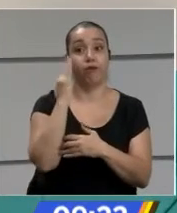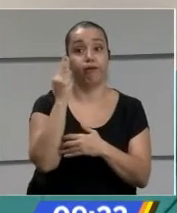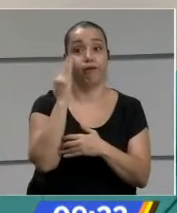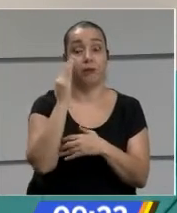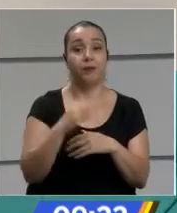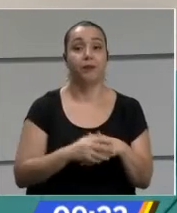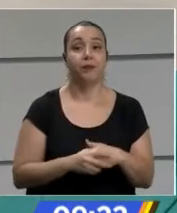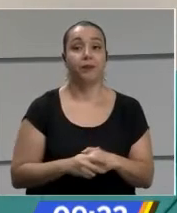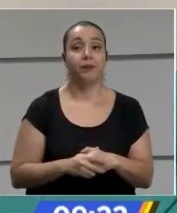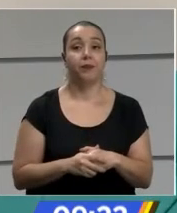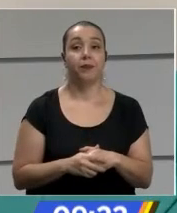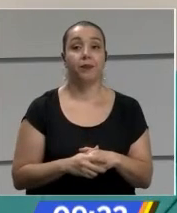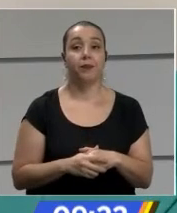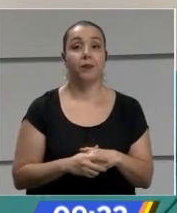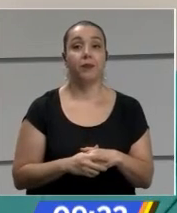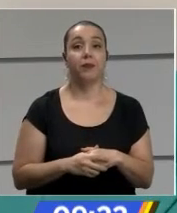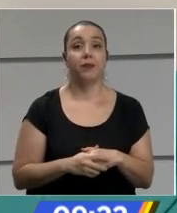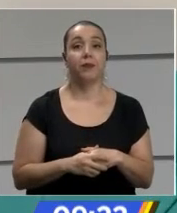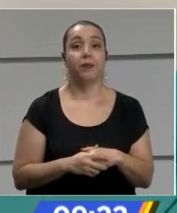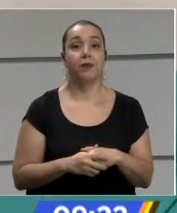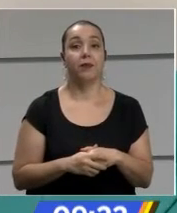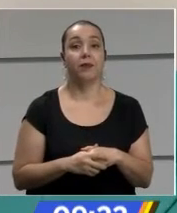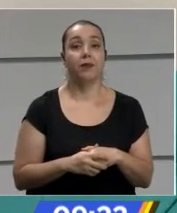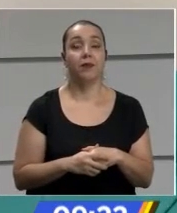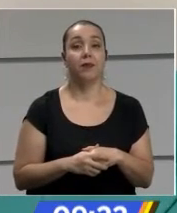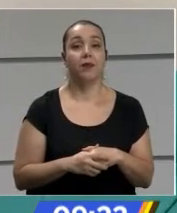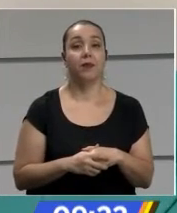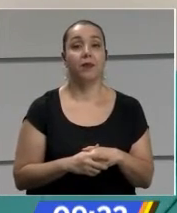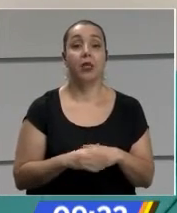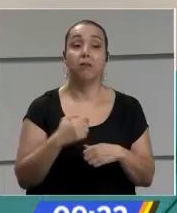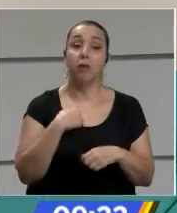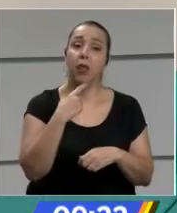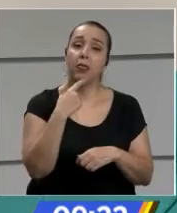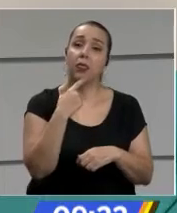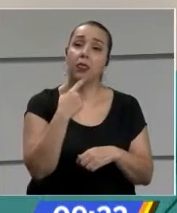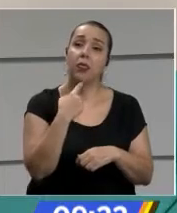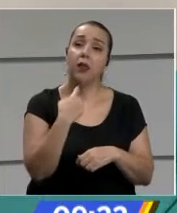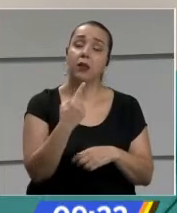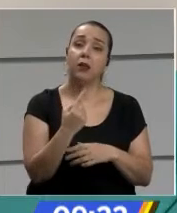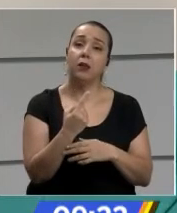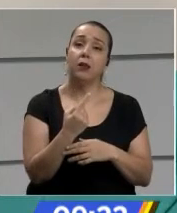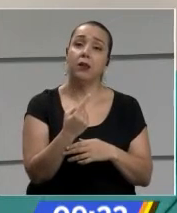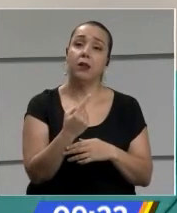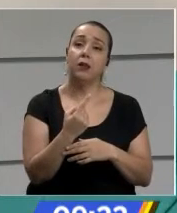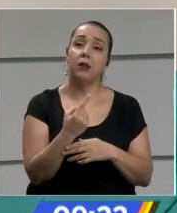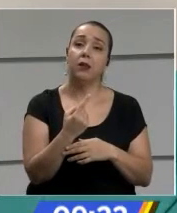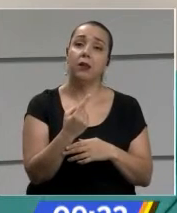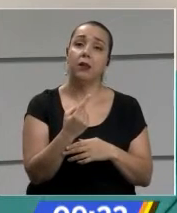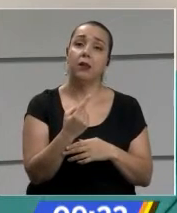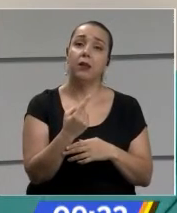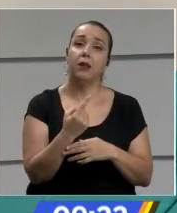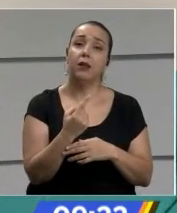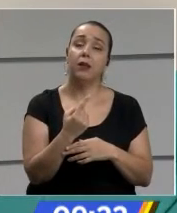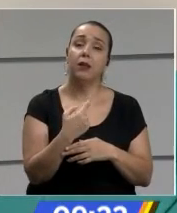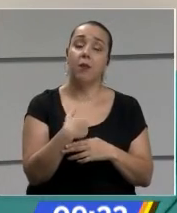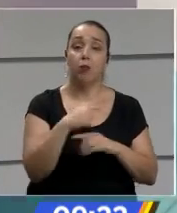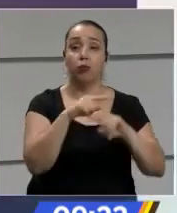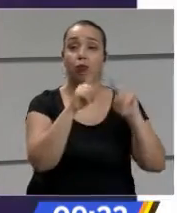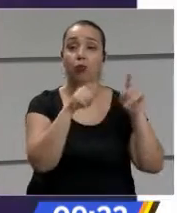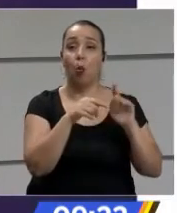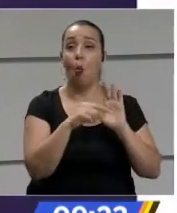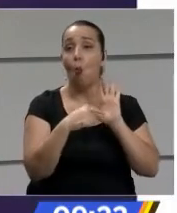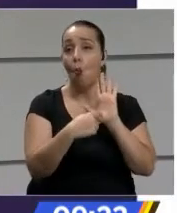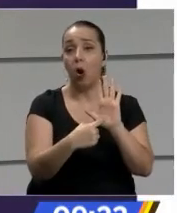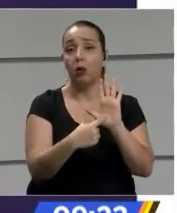sabiduría. Perfecto. Tenemos, Arezzo nos dice. ¿Listo? Ok, vamos entonces con la imagen.